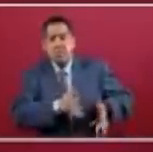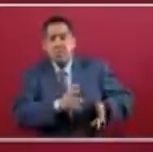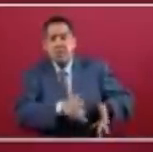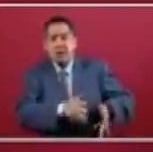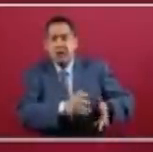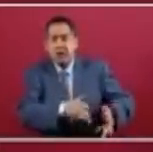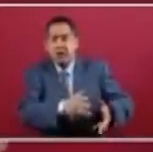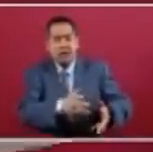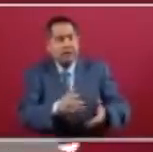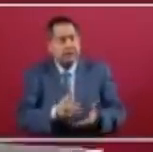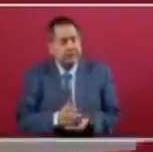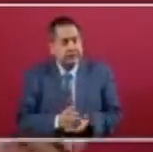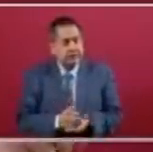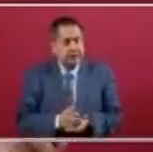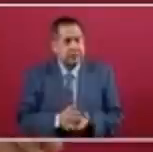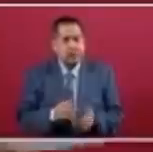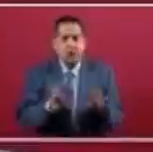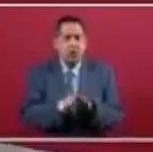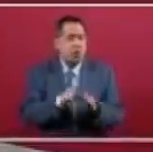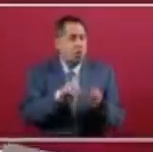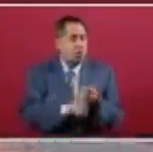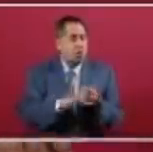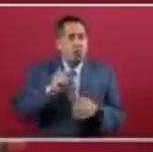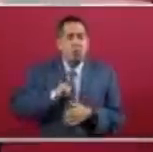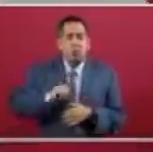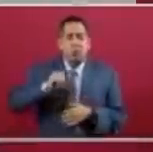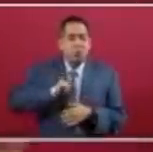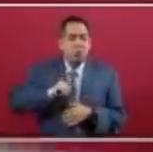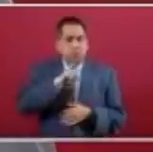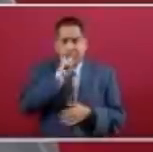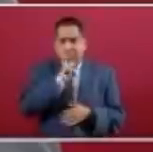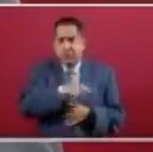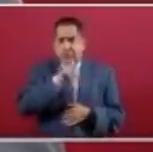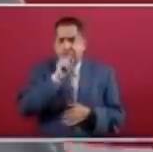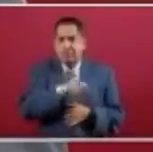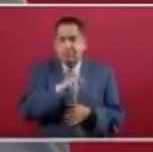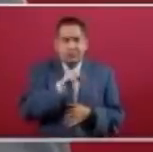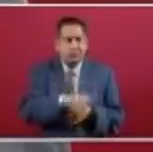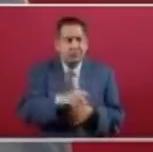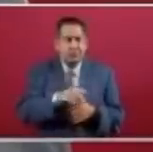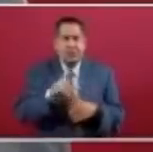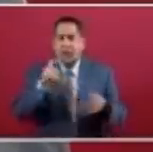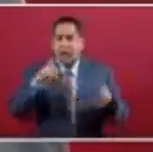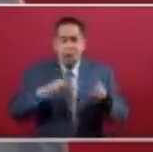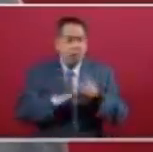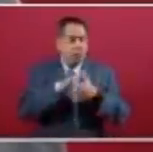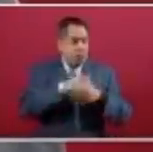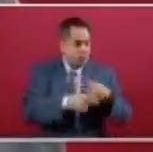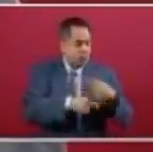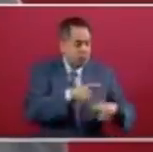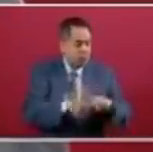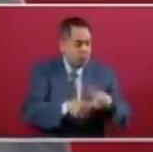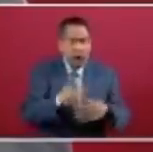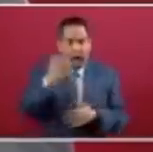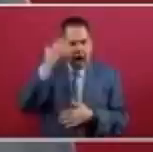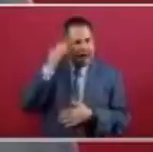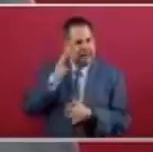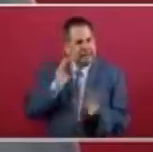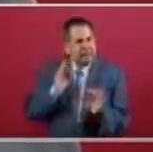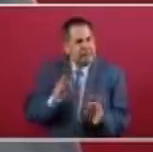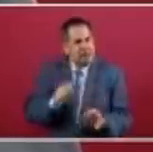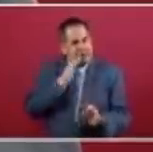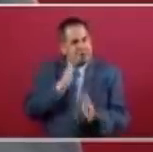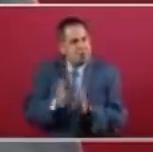con los embalses, con el agua que tienen, que fueron bien construidas,